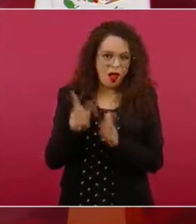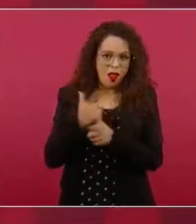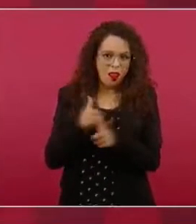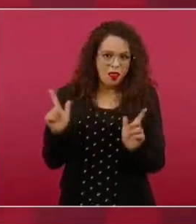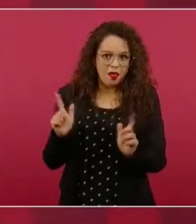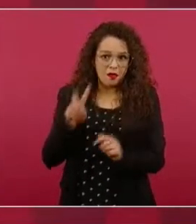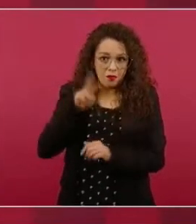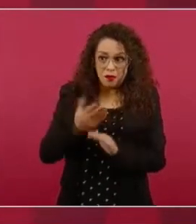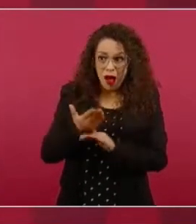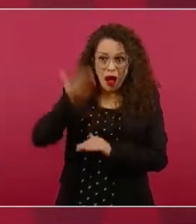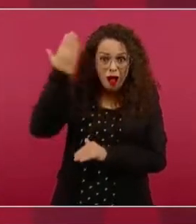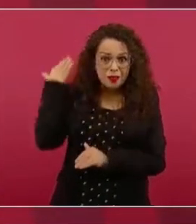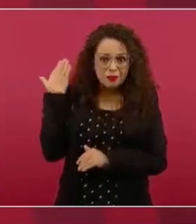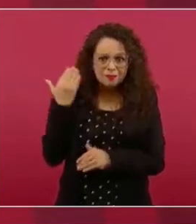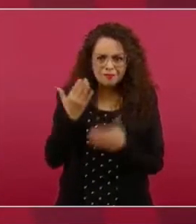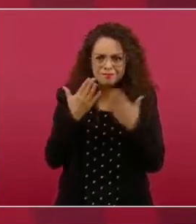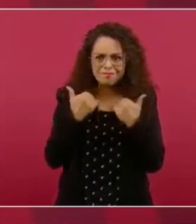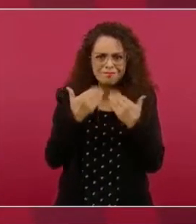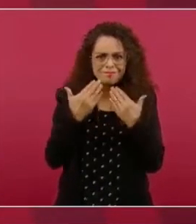Nunca.